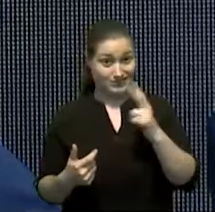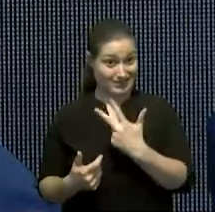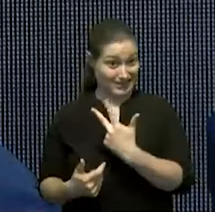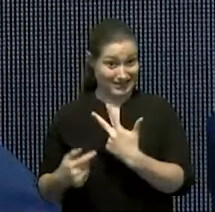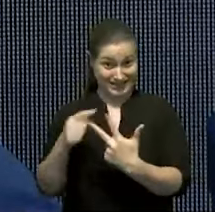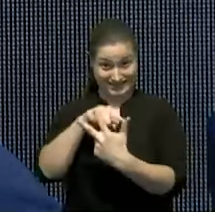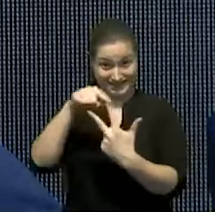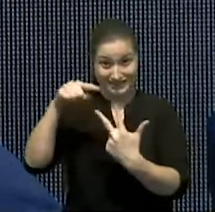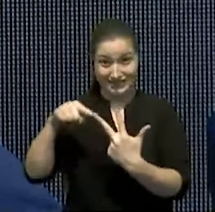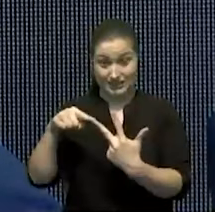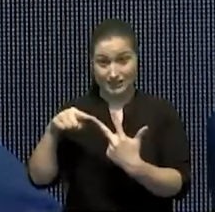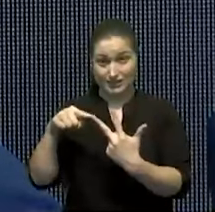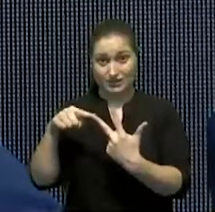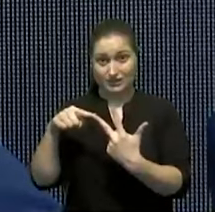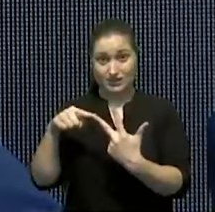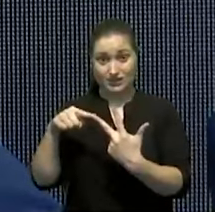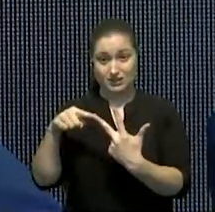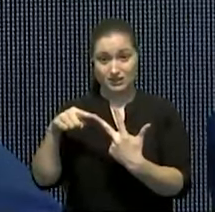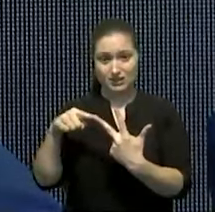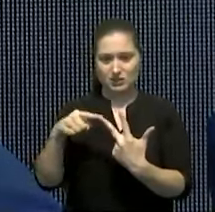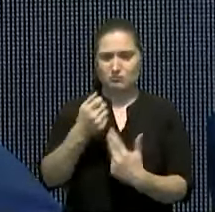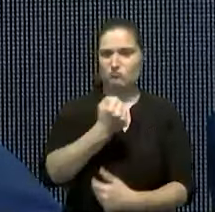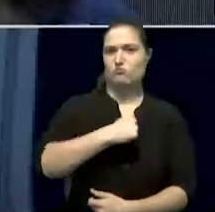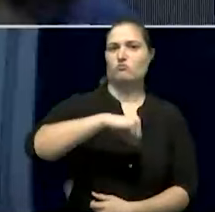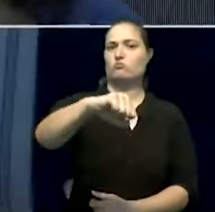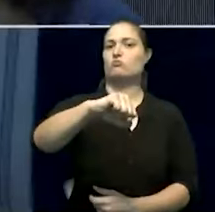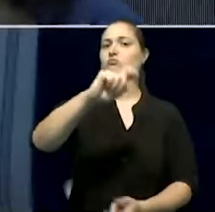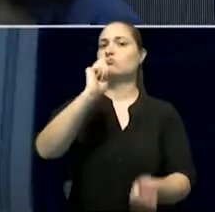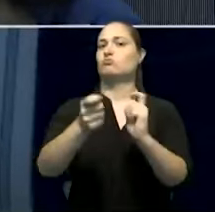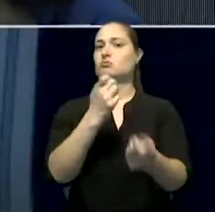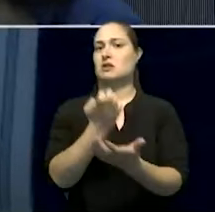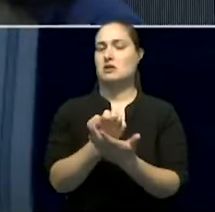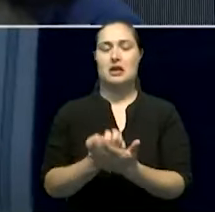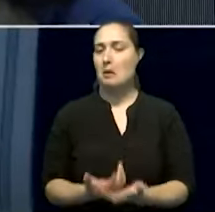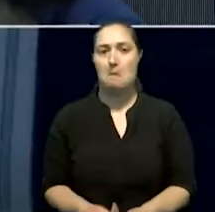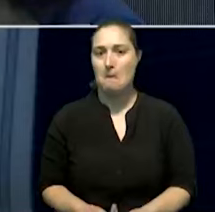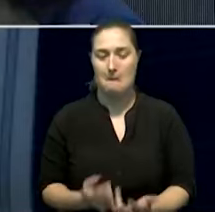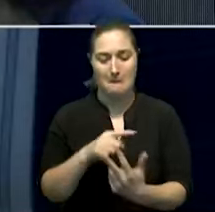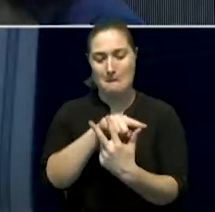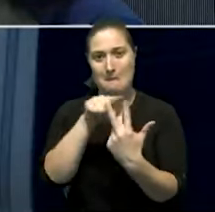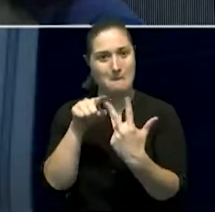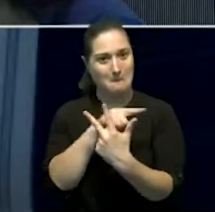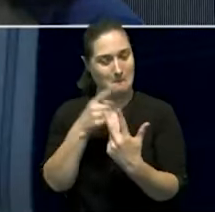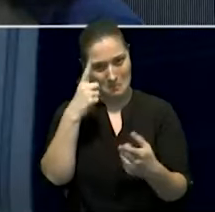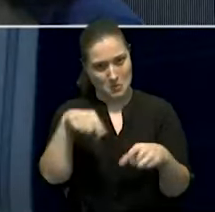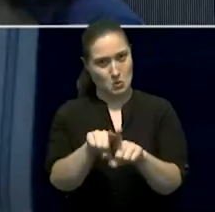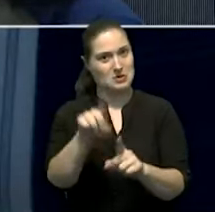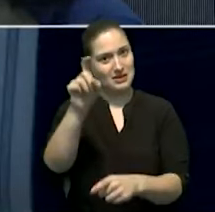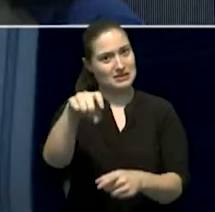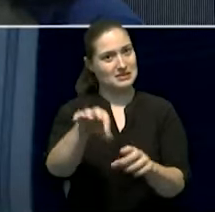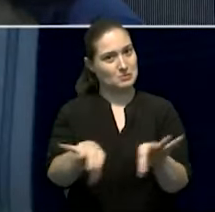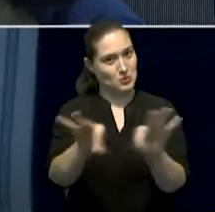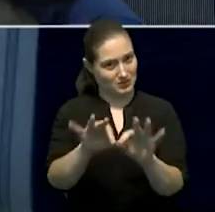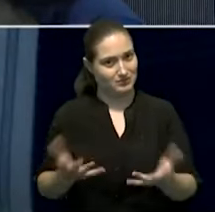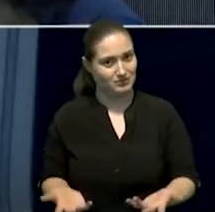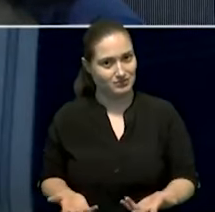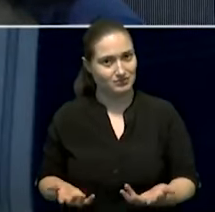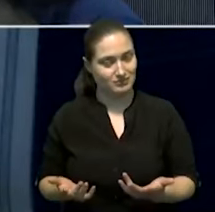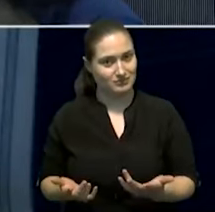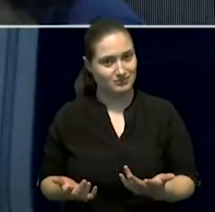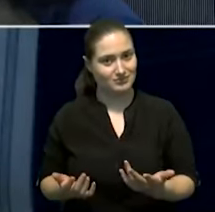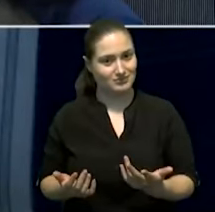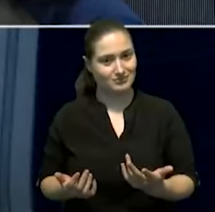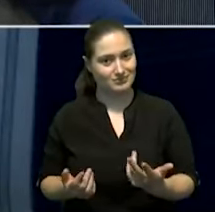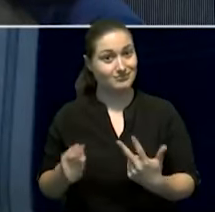tres se opuso a una reforma como la que se está presentando actualmente al contrario